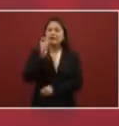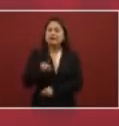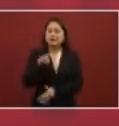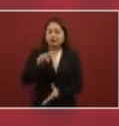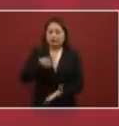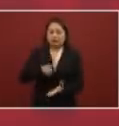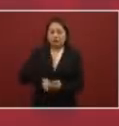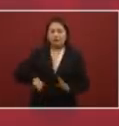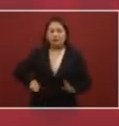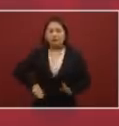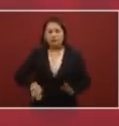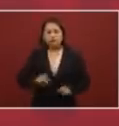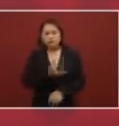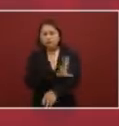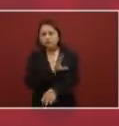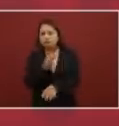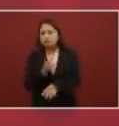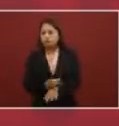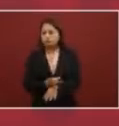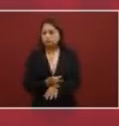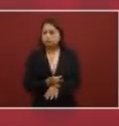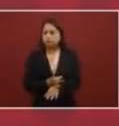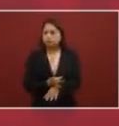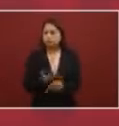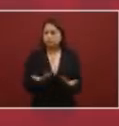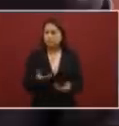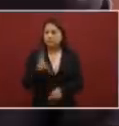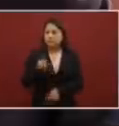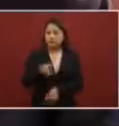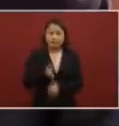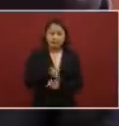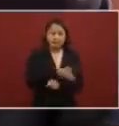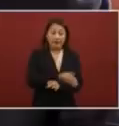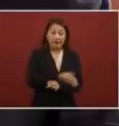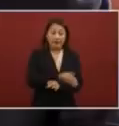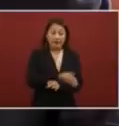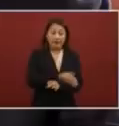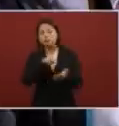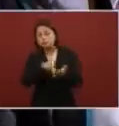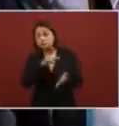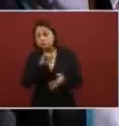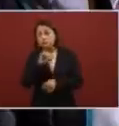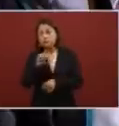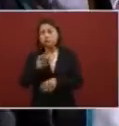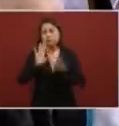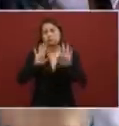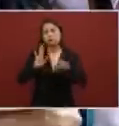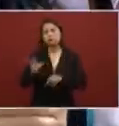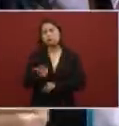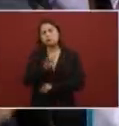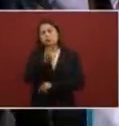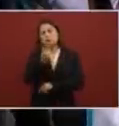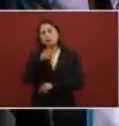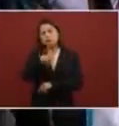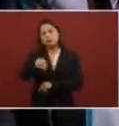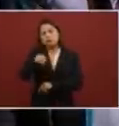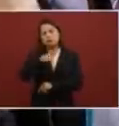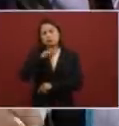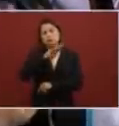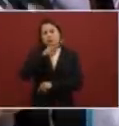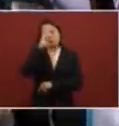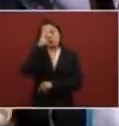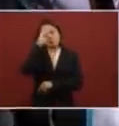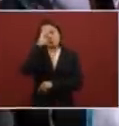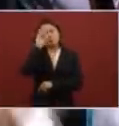interesante a tratar, precisamente en ese sentido, que en algún tiempo va a haber un